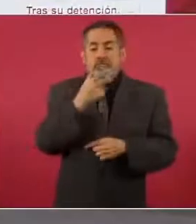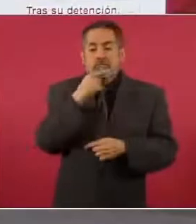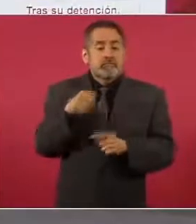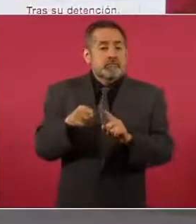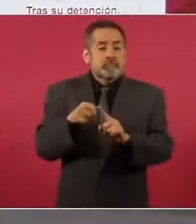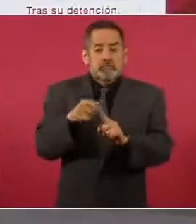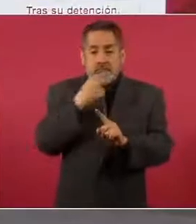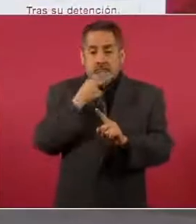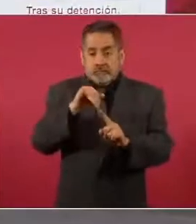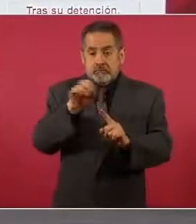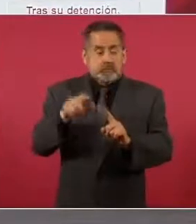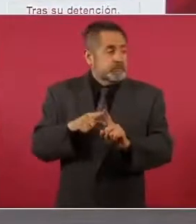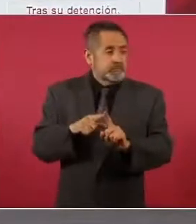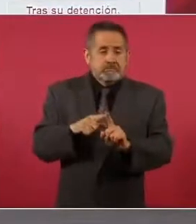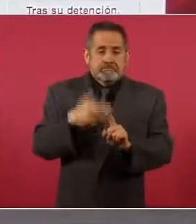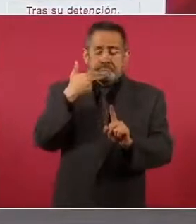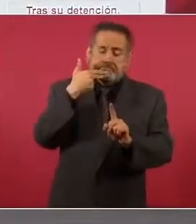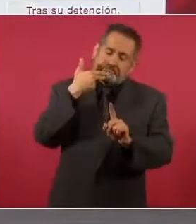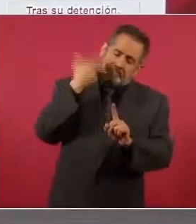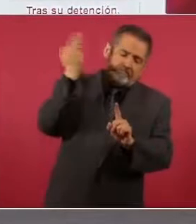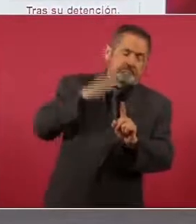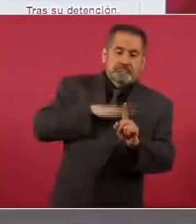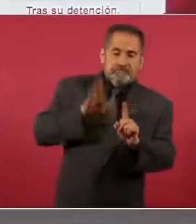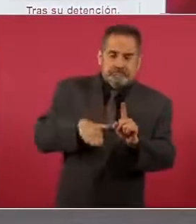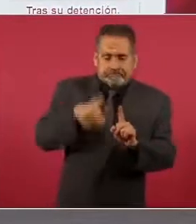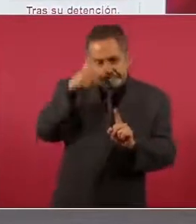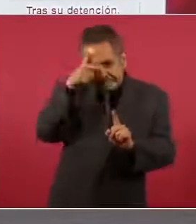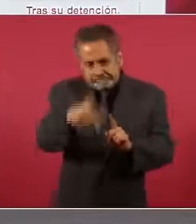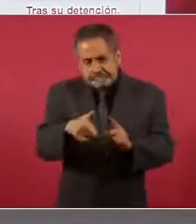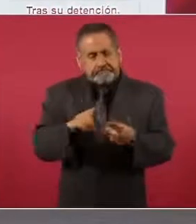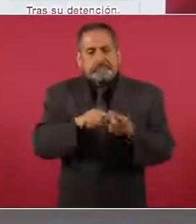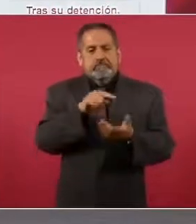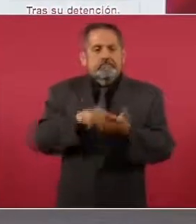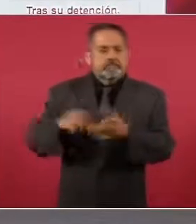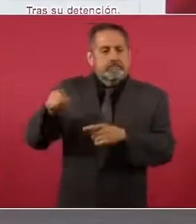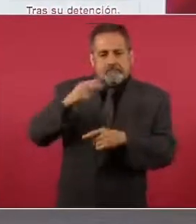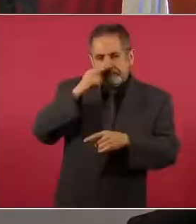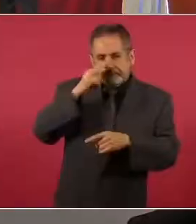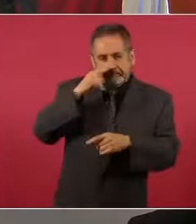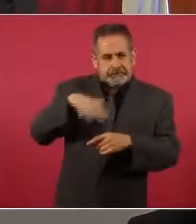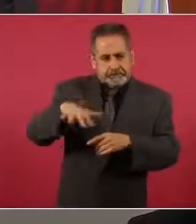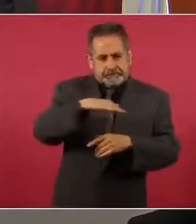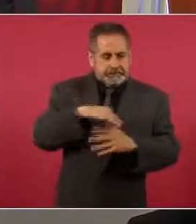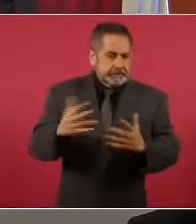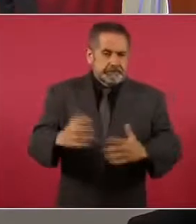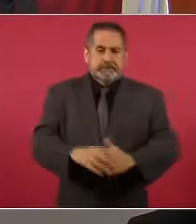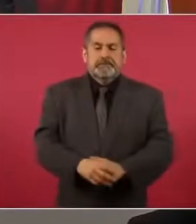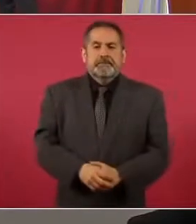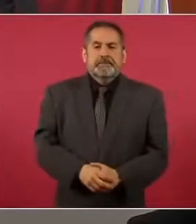de la vida en Nezahualcóyotl. La Fiscalía Local continúa investigando este caso también. Siguiente.